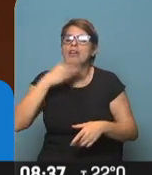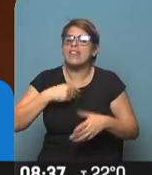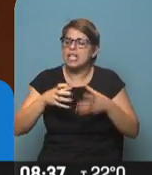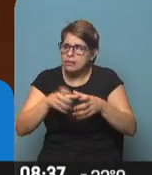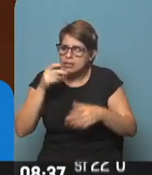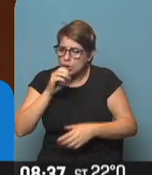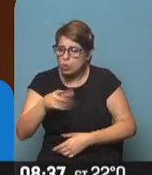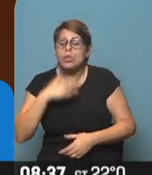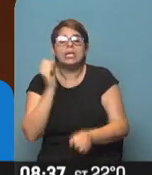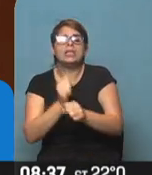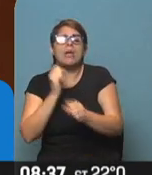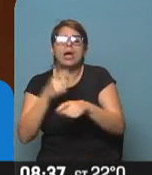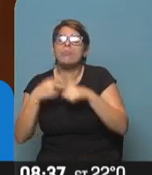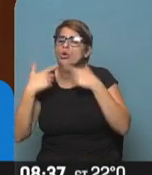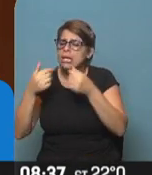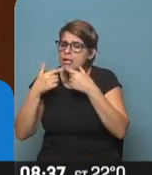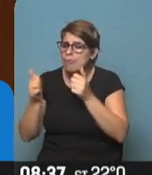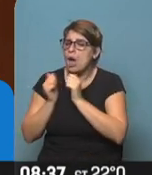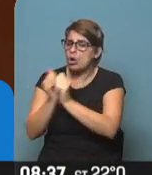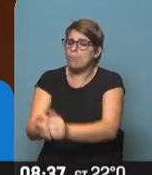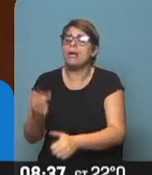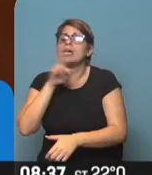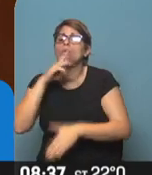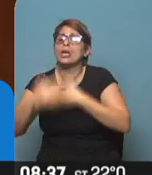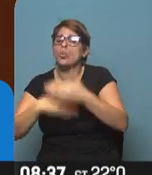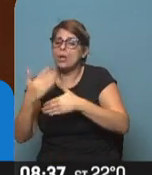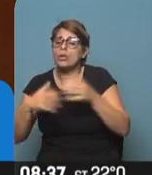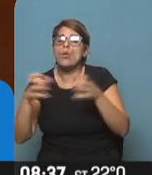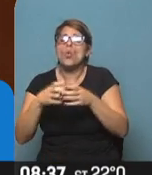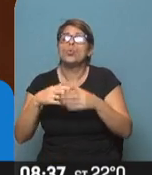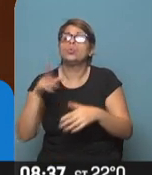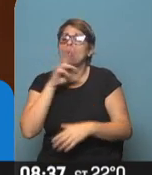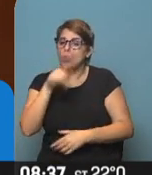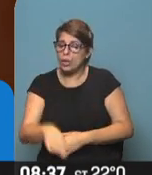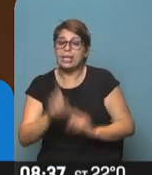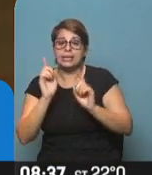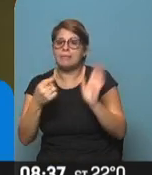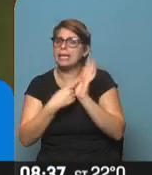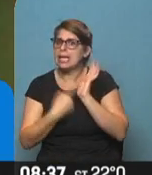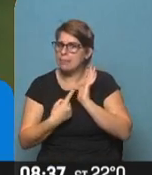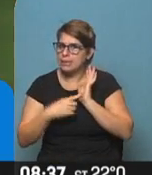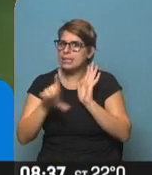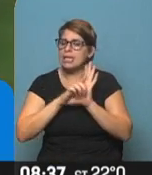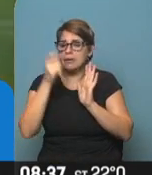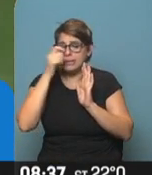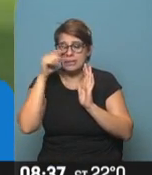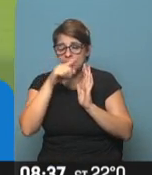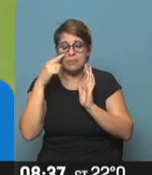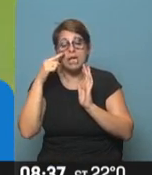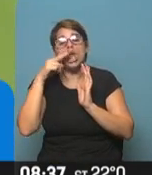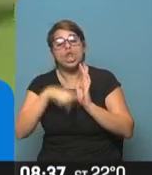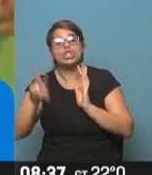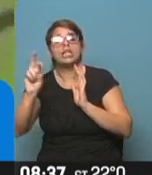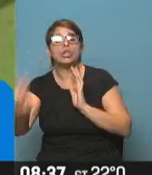solamente en los reclamos acompañando a las jugadoras del fútbol femenino sino también en la reglamentación de la ley 27 mil 202